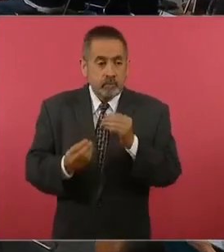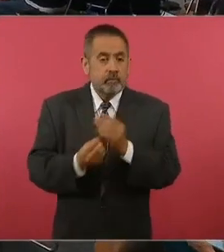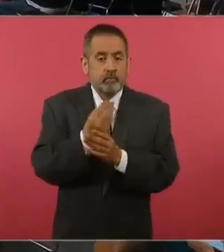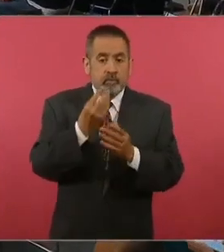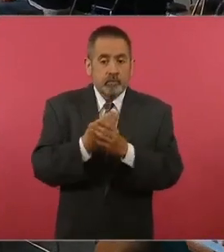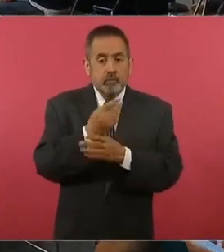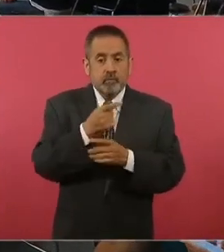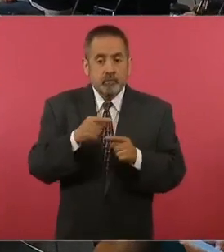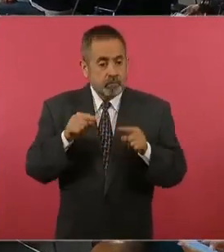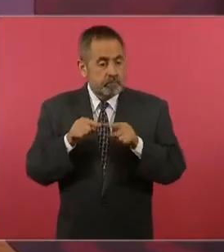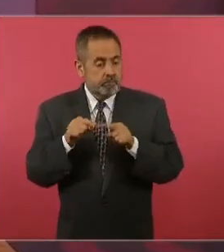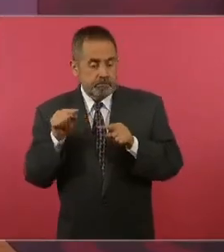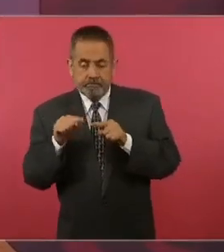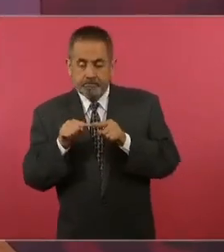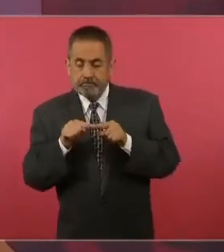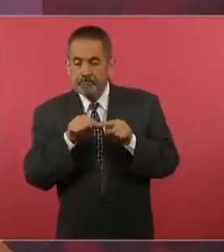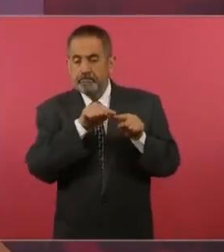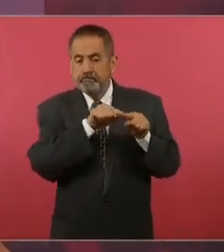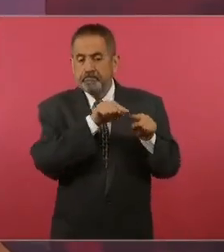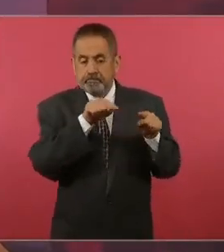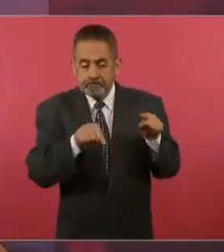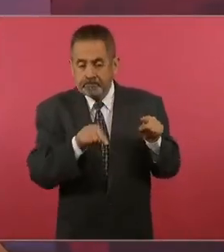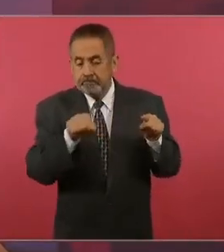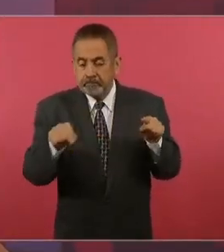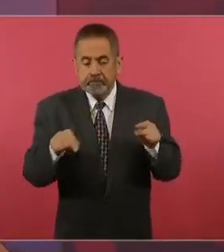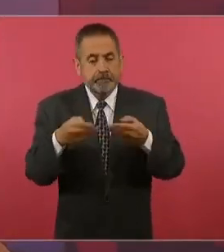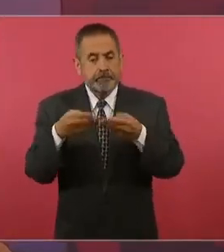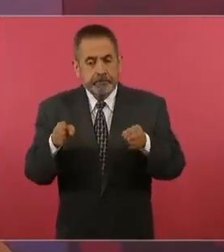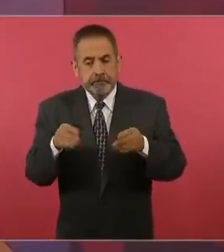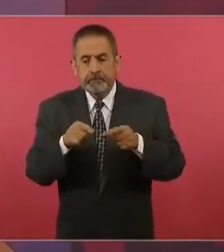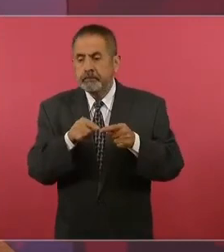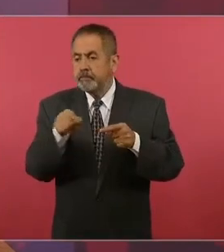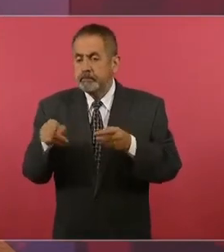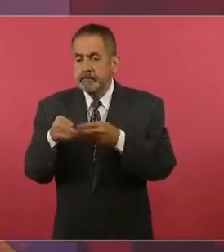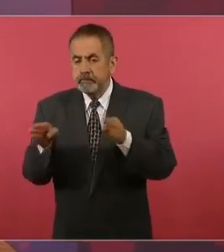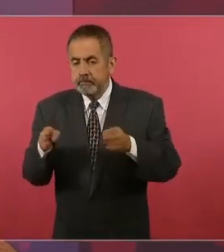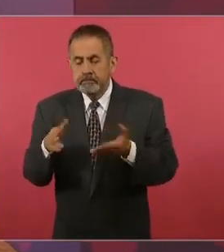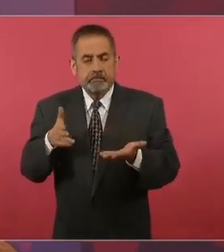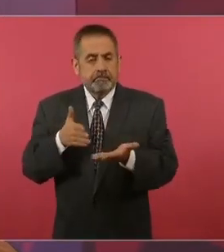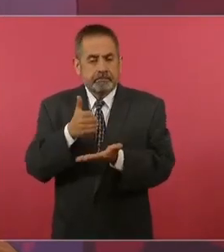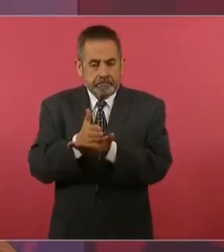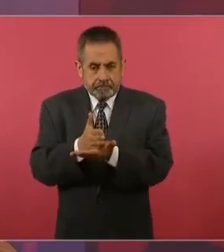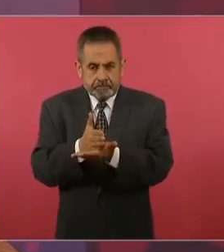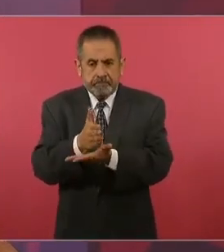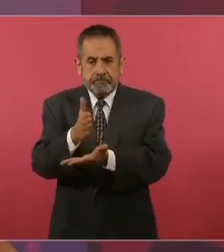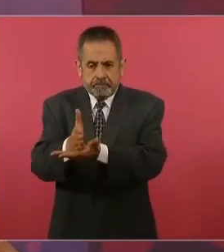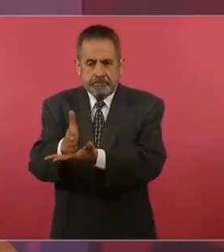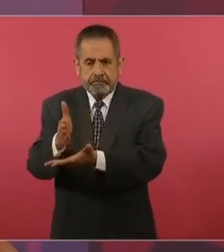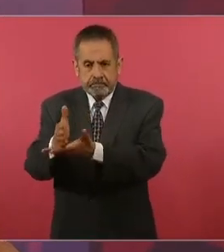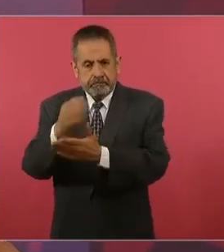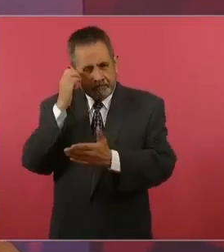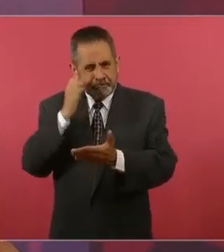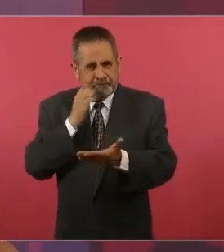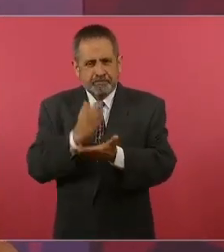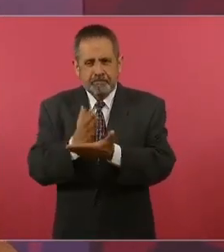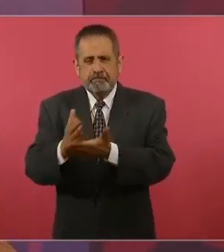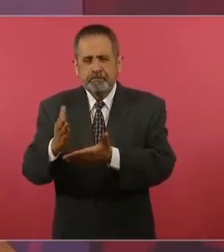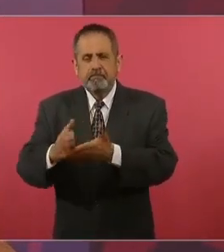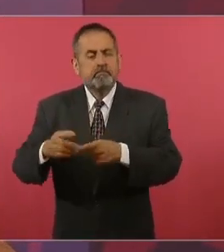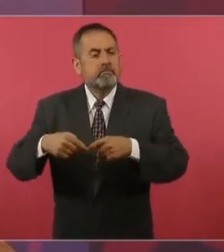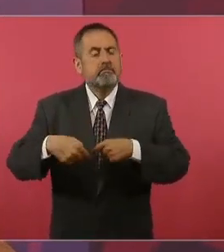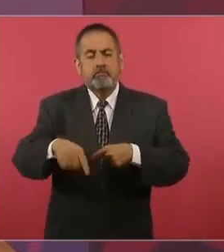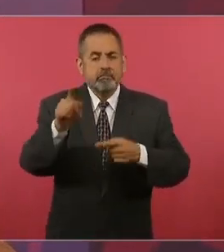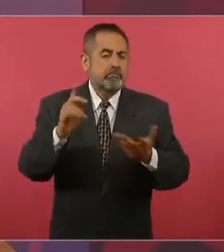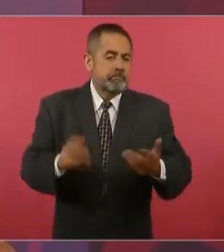nuevas estaciones también en esta zona por la que pasa el tren. Estas